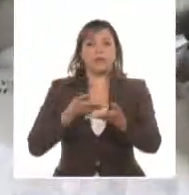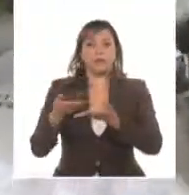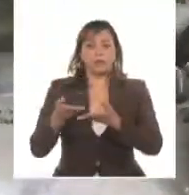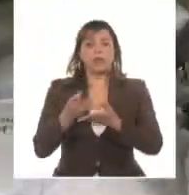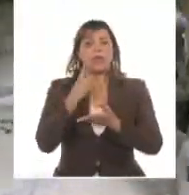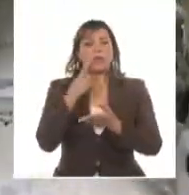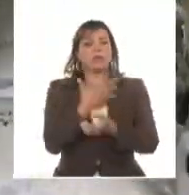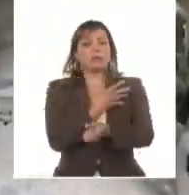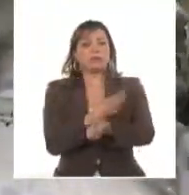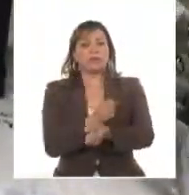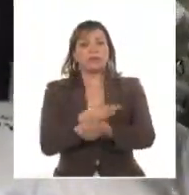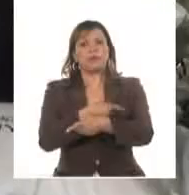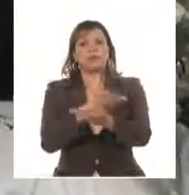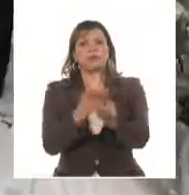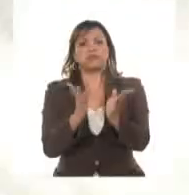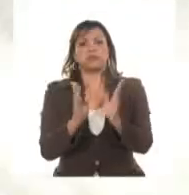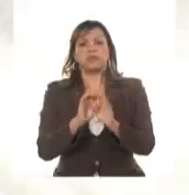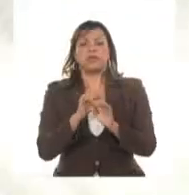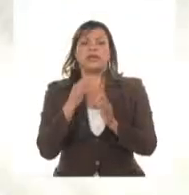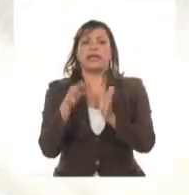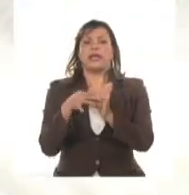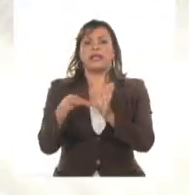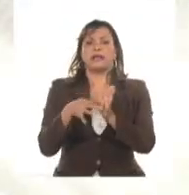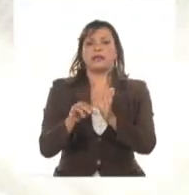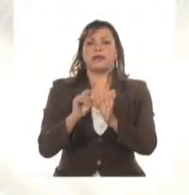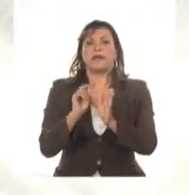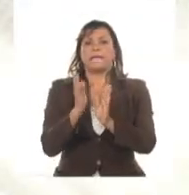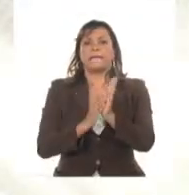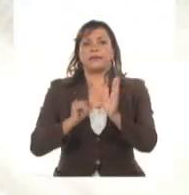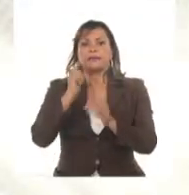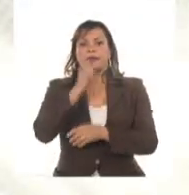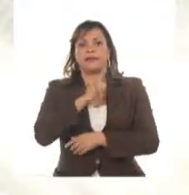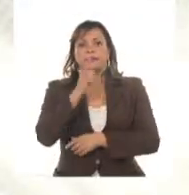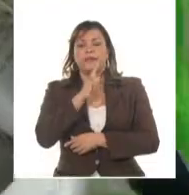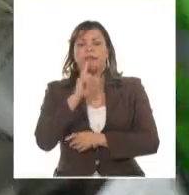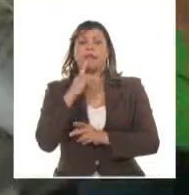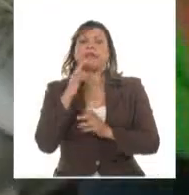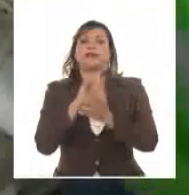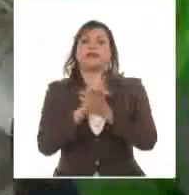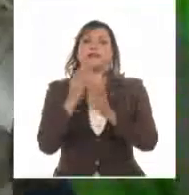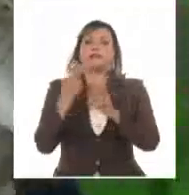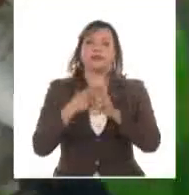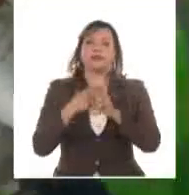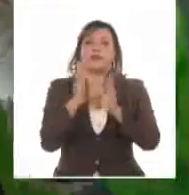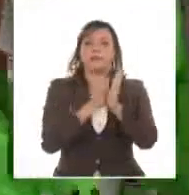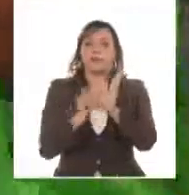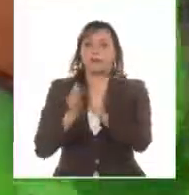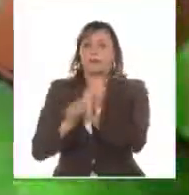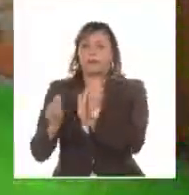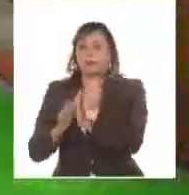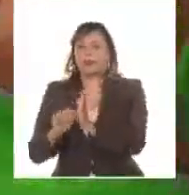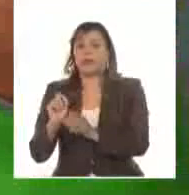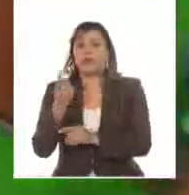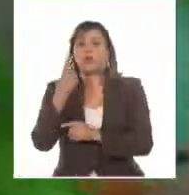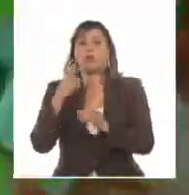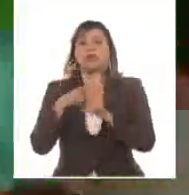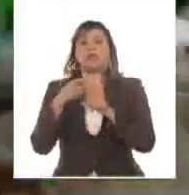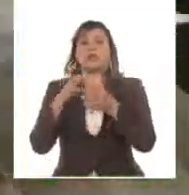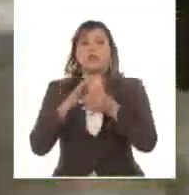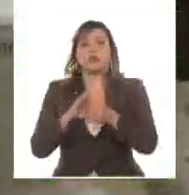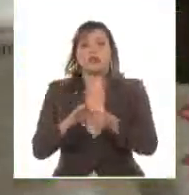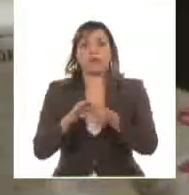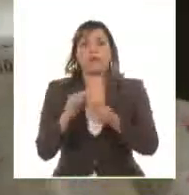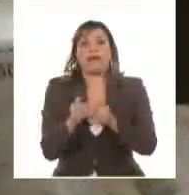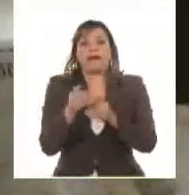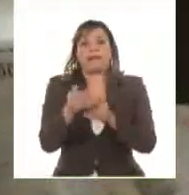la distribución del grano pactada para los meses de abril y mayo. En cada mes se entregará 1 kilogramo por consumidor de manera adicional